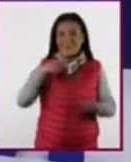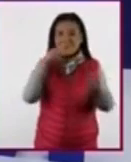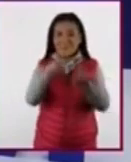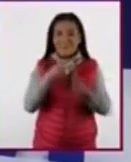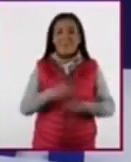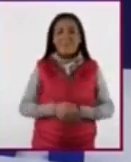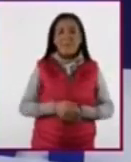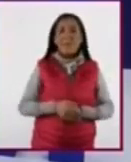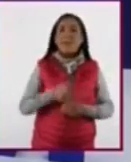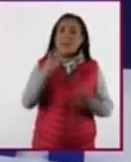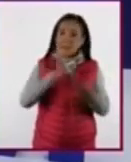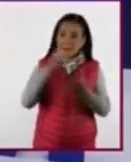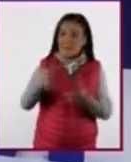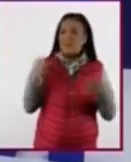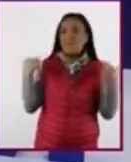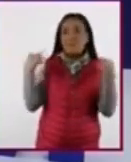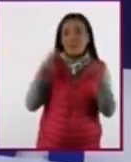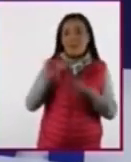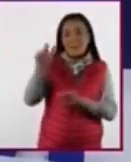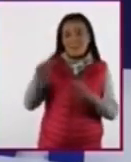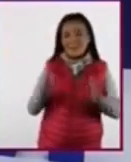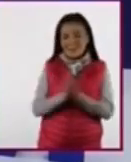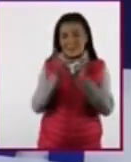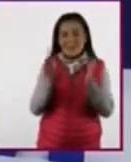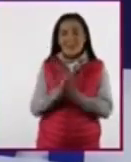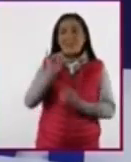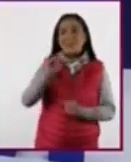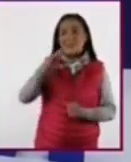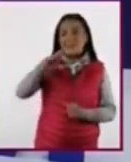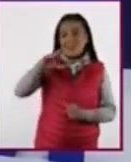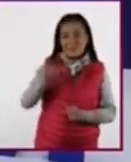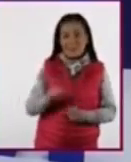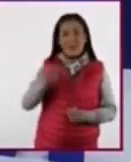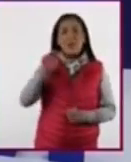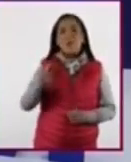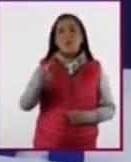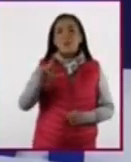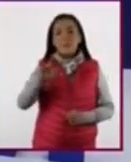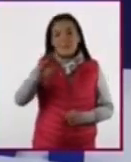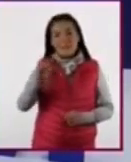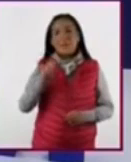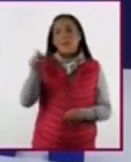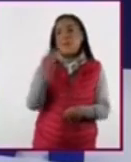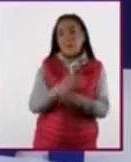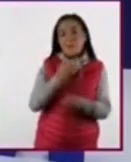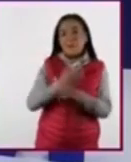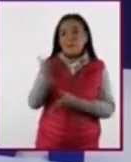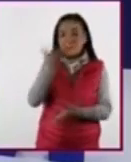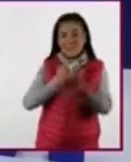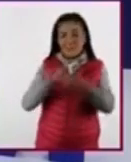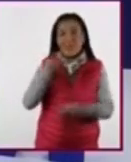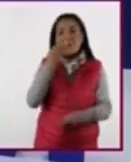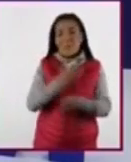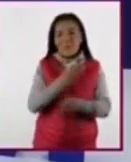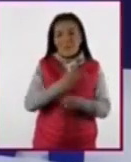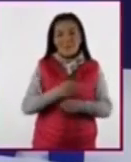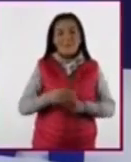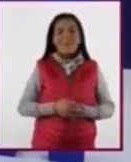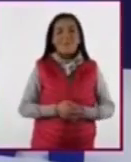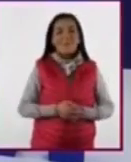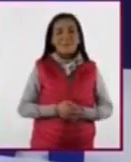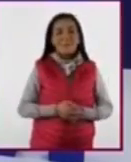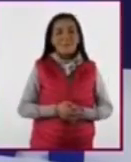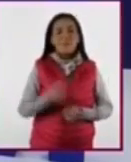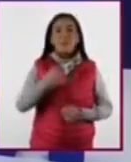de la maestra Irma Uribe, quien compartió esta sesión con nosotros. Soy la profesora